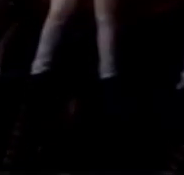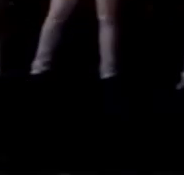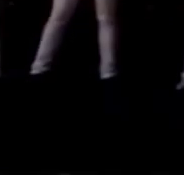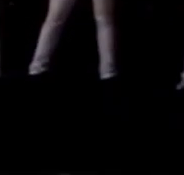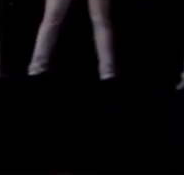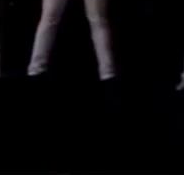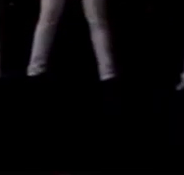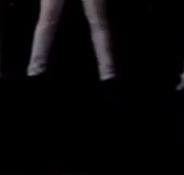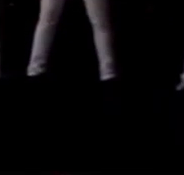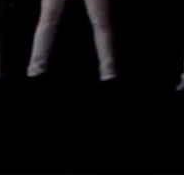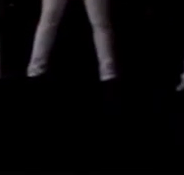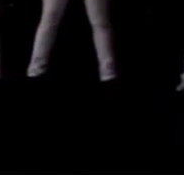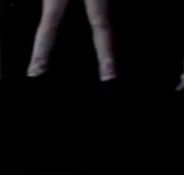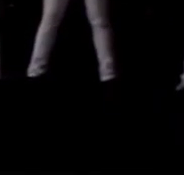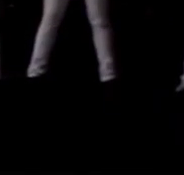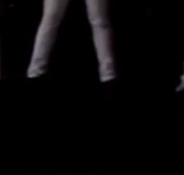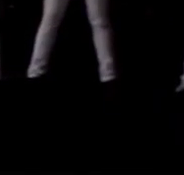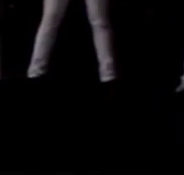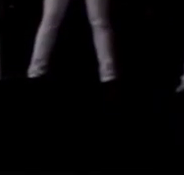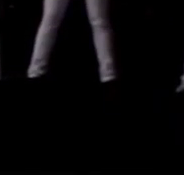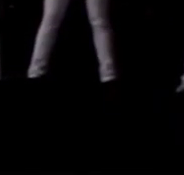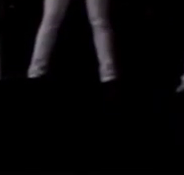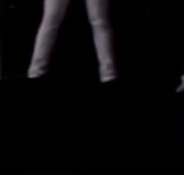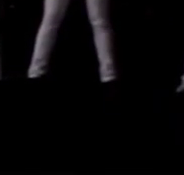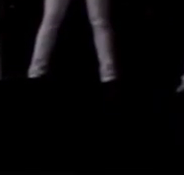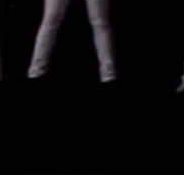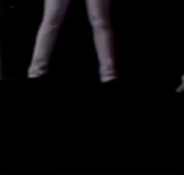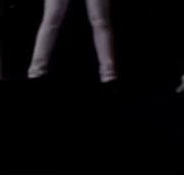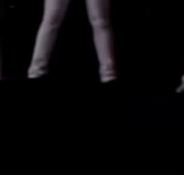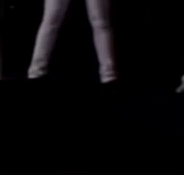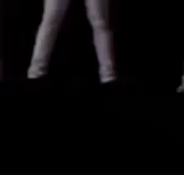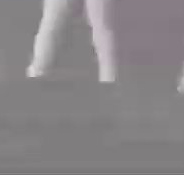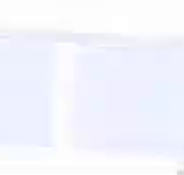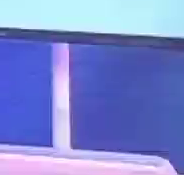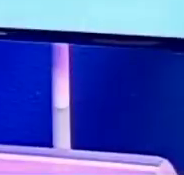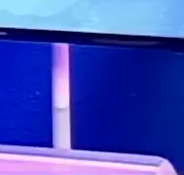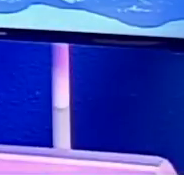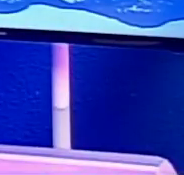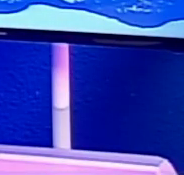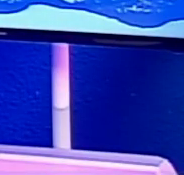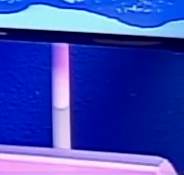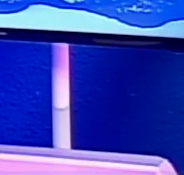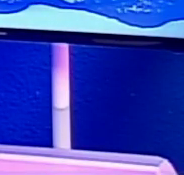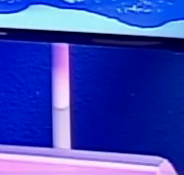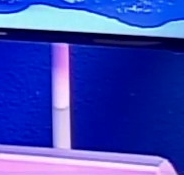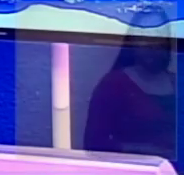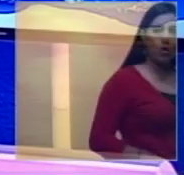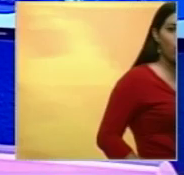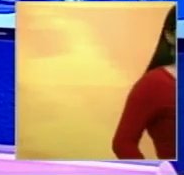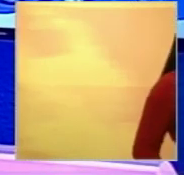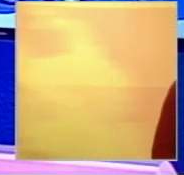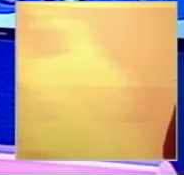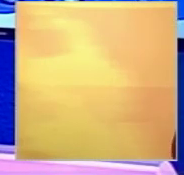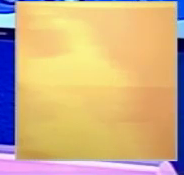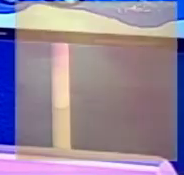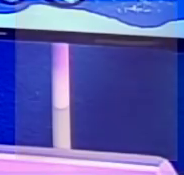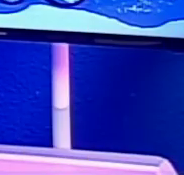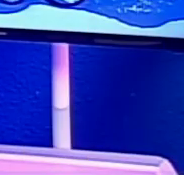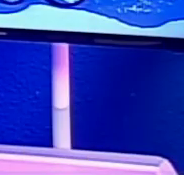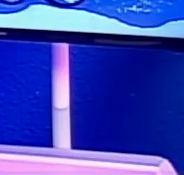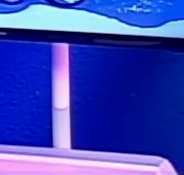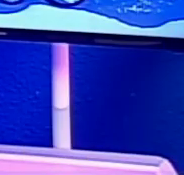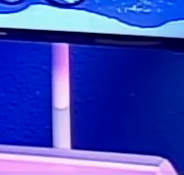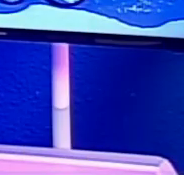No te miento, fui feliz. Alentar a las víctimas de violencia a denunciar a